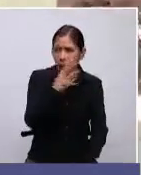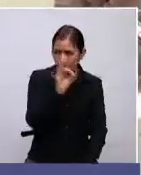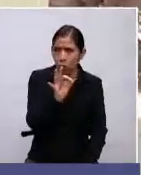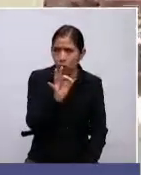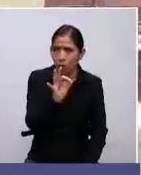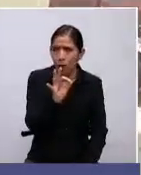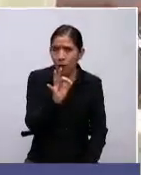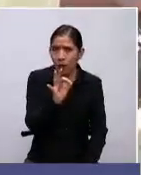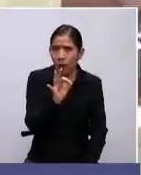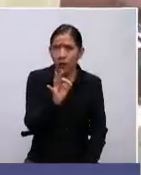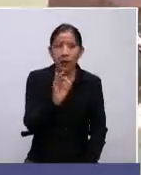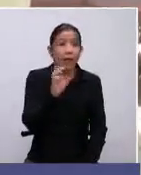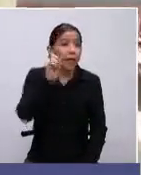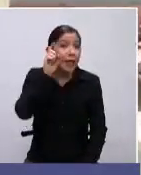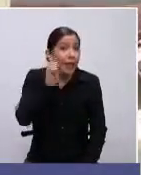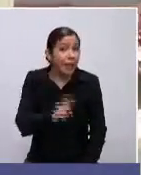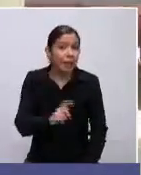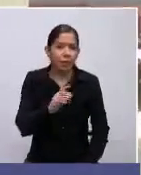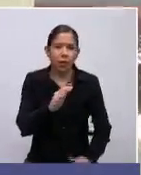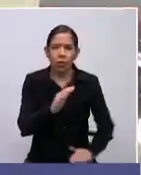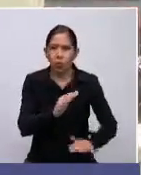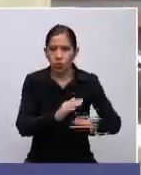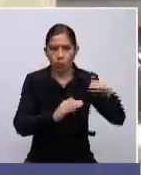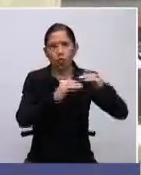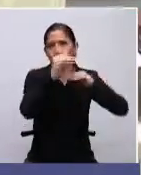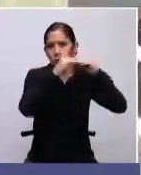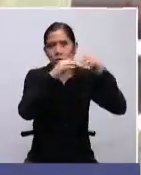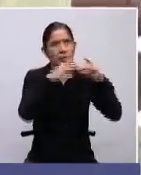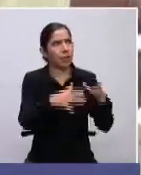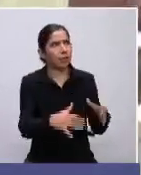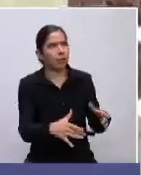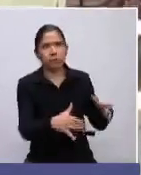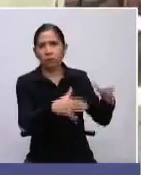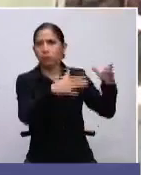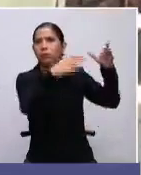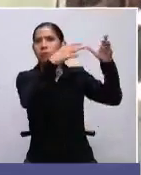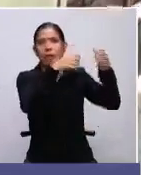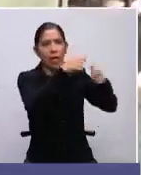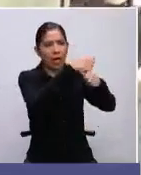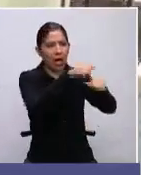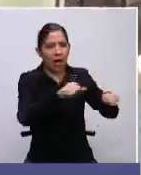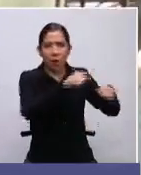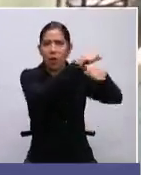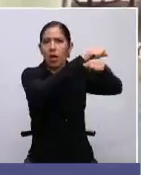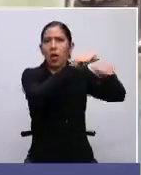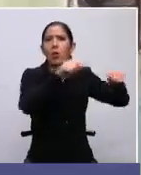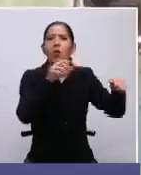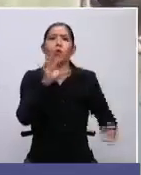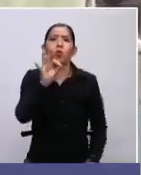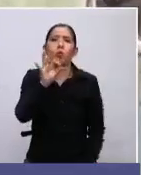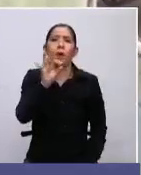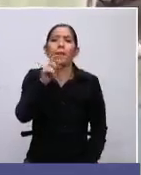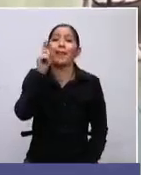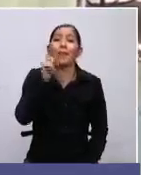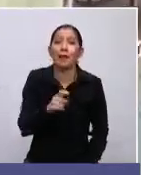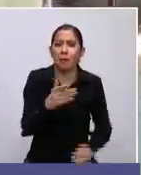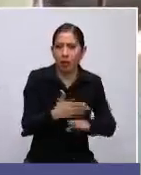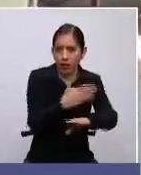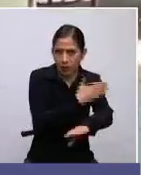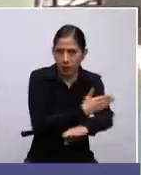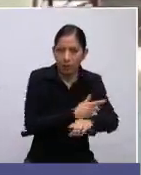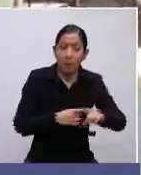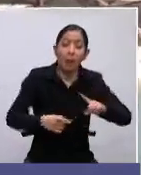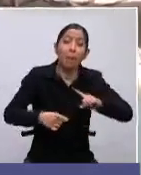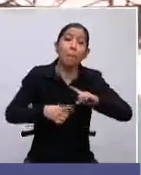2019 tenía que construirse un bloque de aulas, 9 aulas. Lamentablemente por